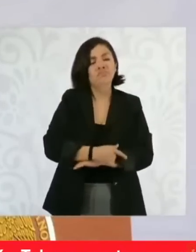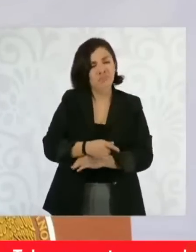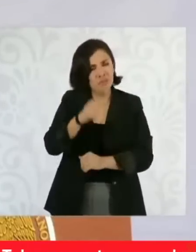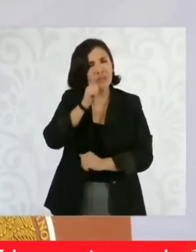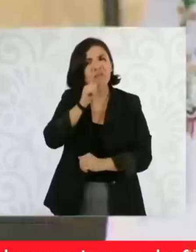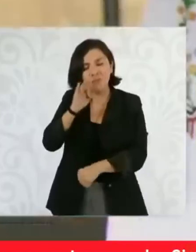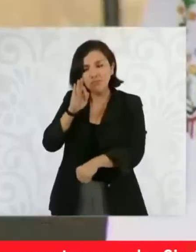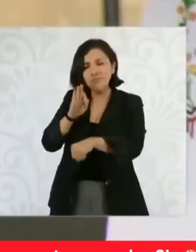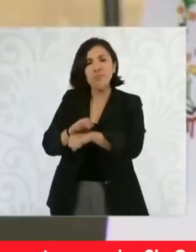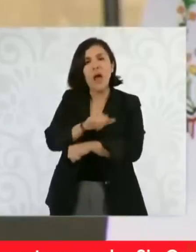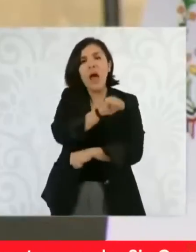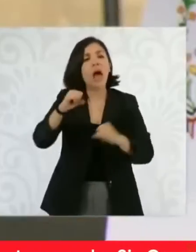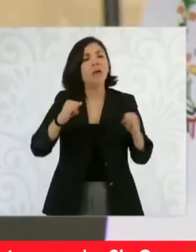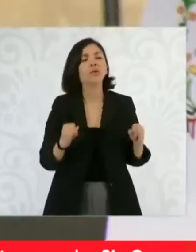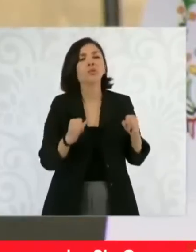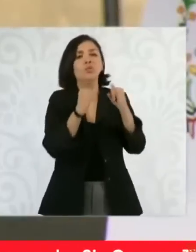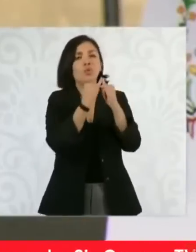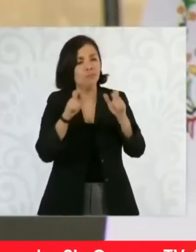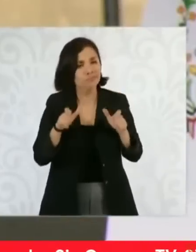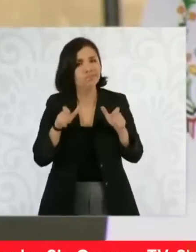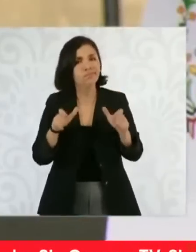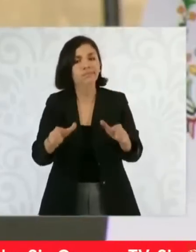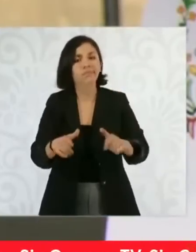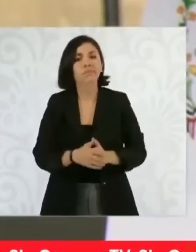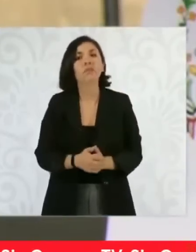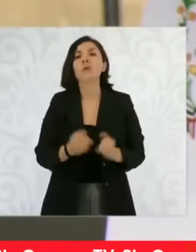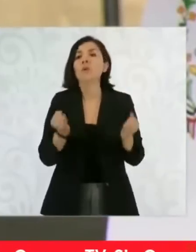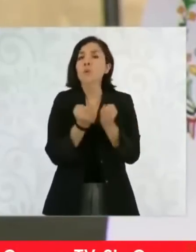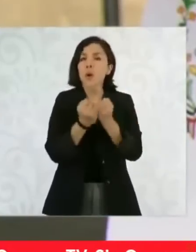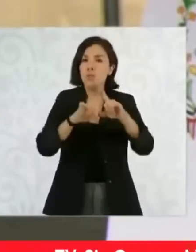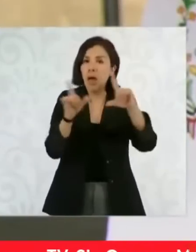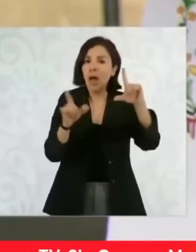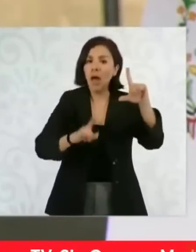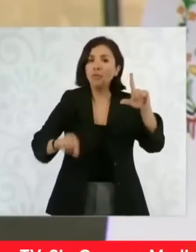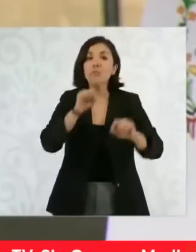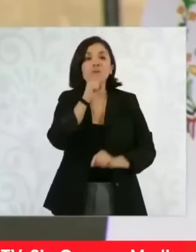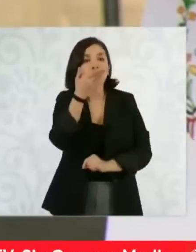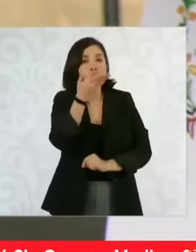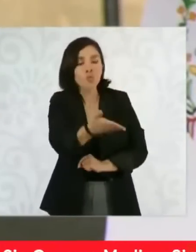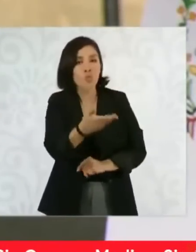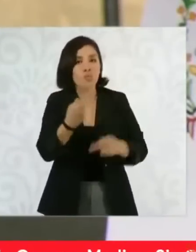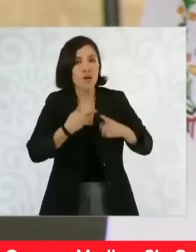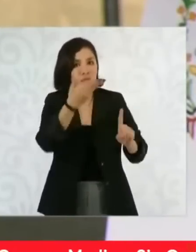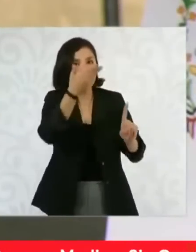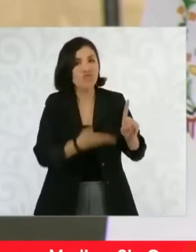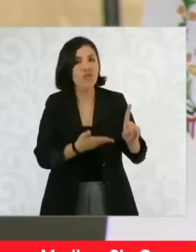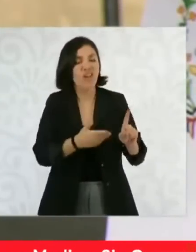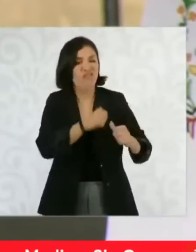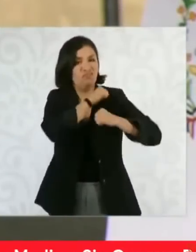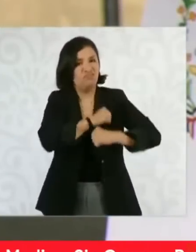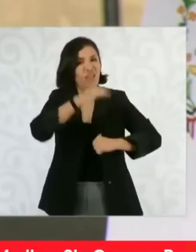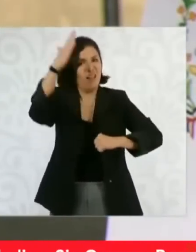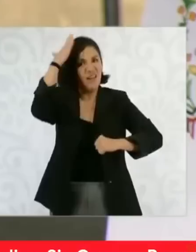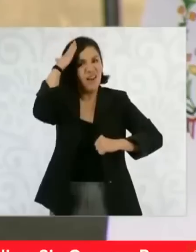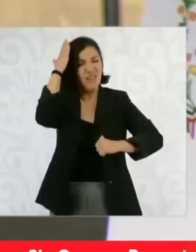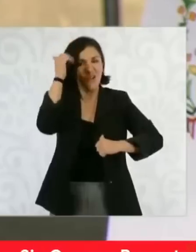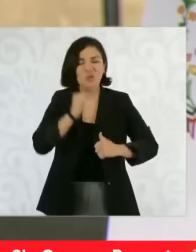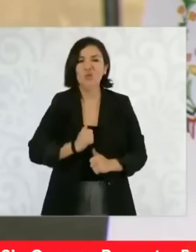lealtad a las instituciones, a la nación y a usted, nuestra comandanta